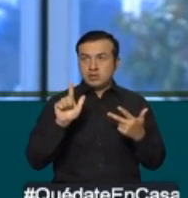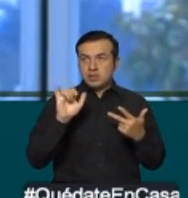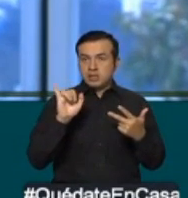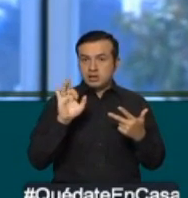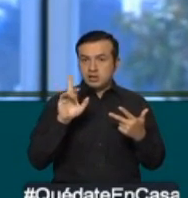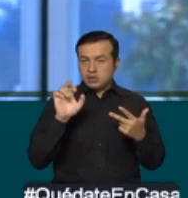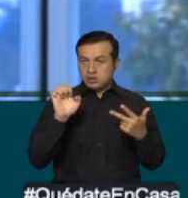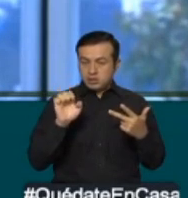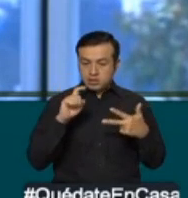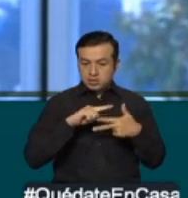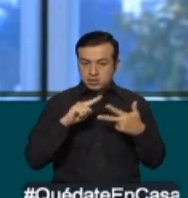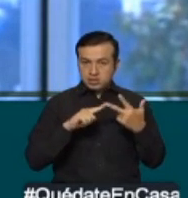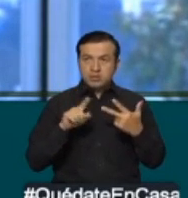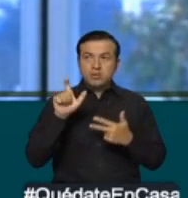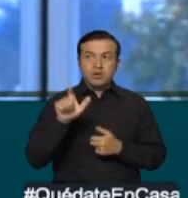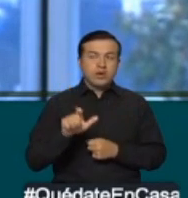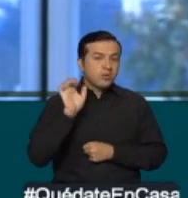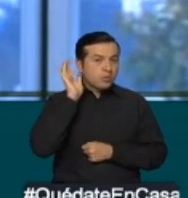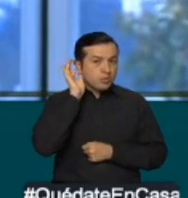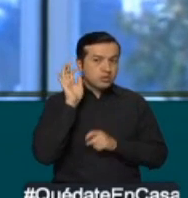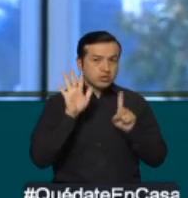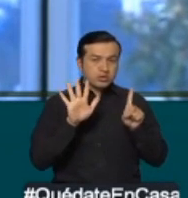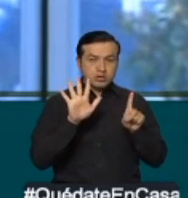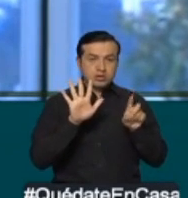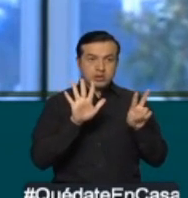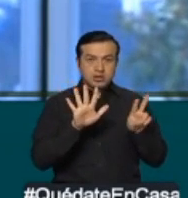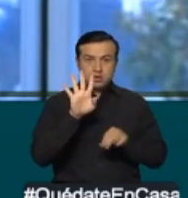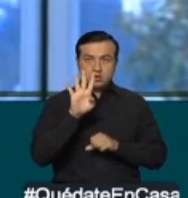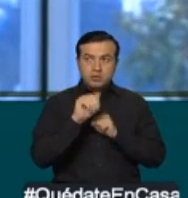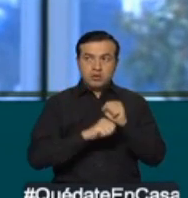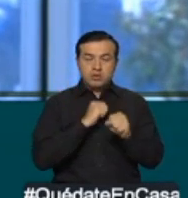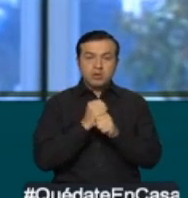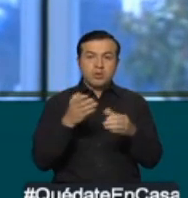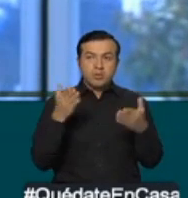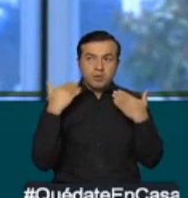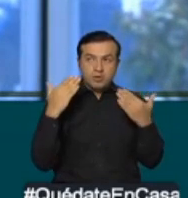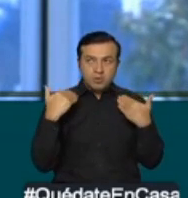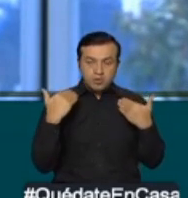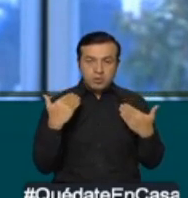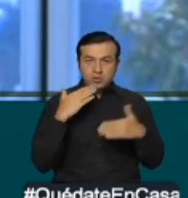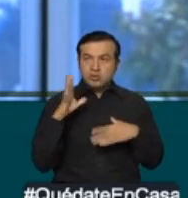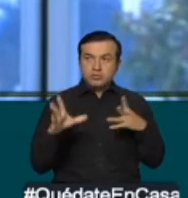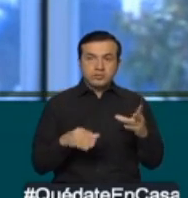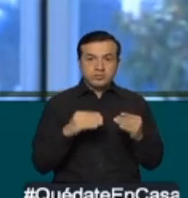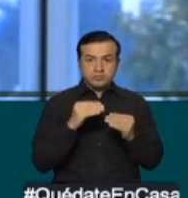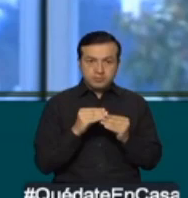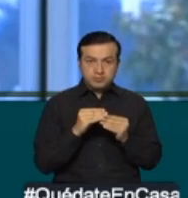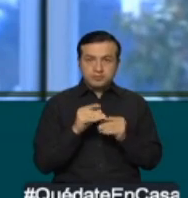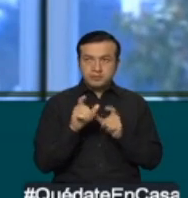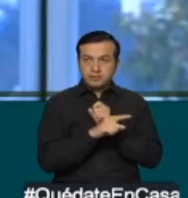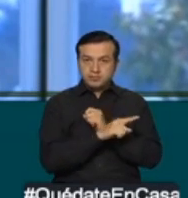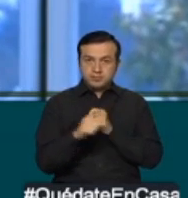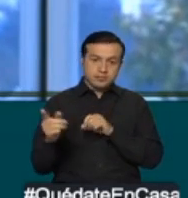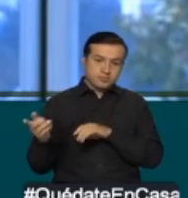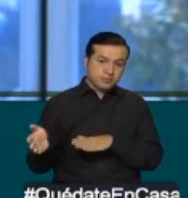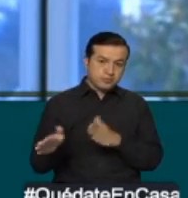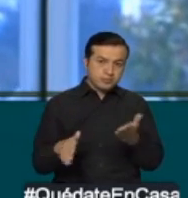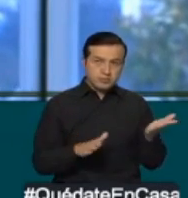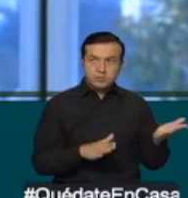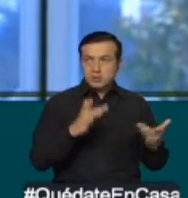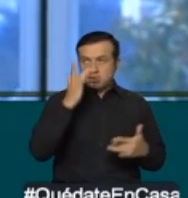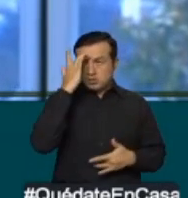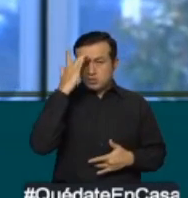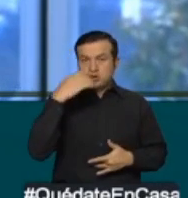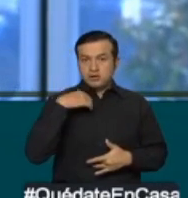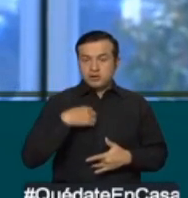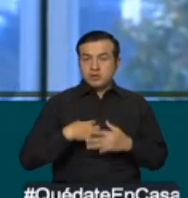una persona femenina de 74 años que es de guayaquil todas estas personas fallecidas con enfermedad